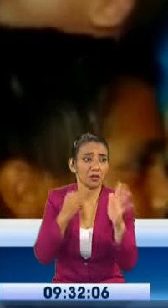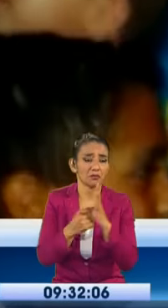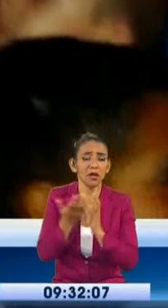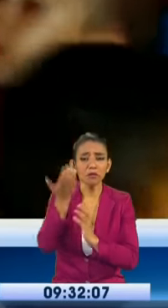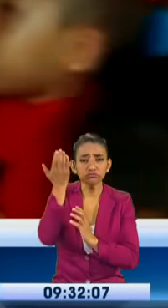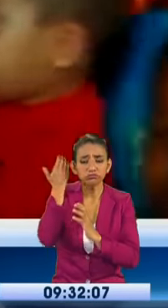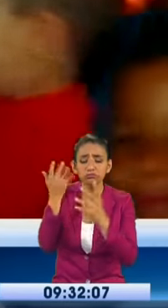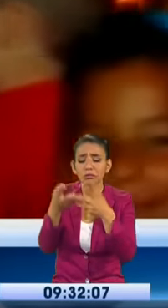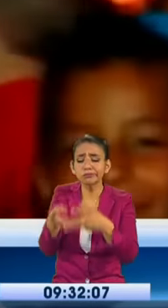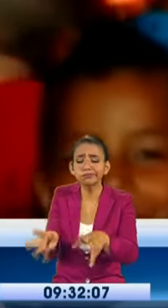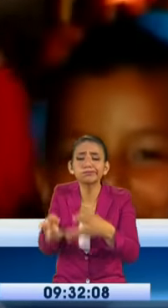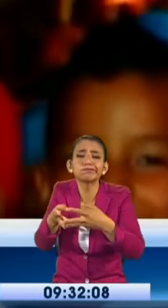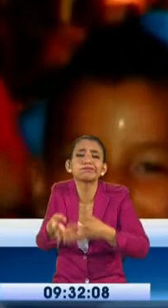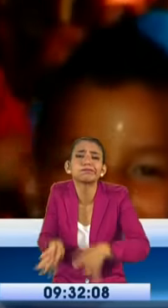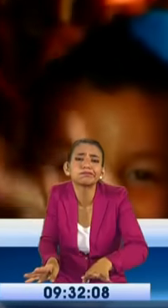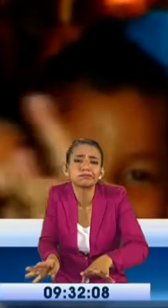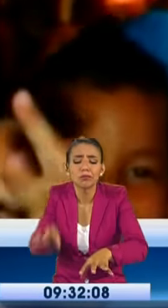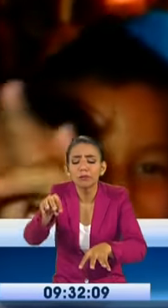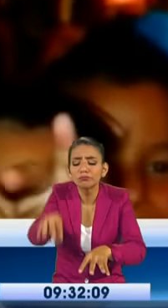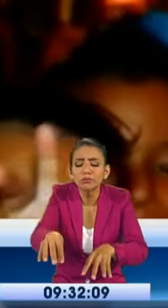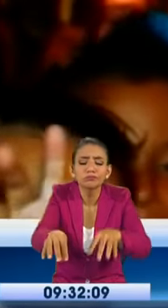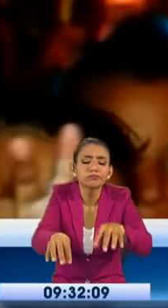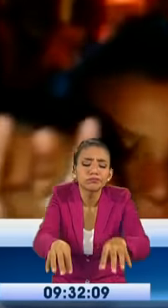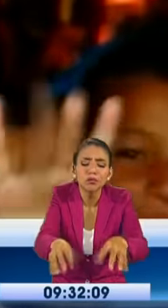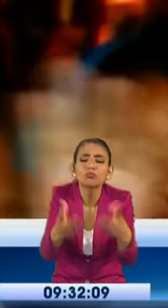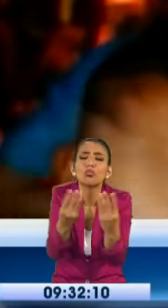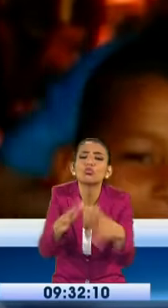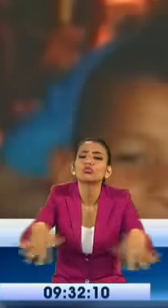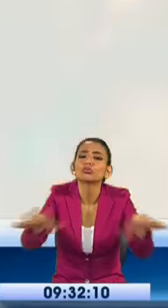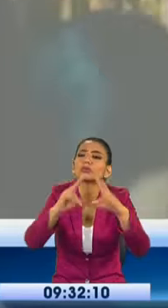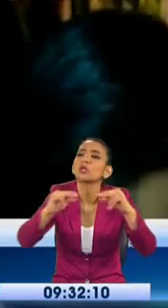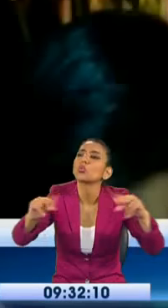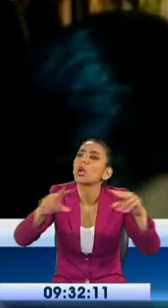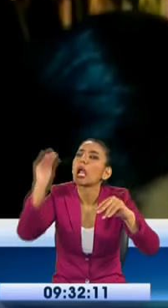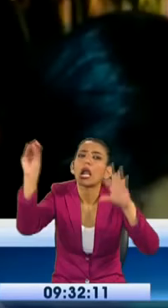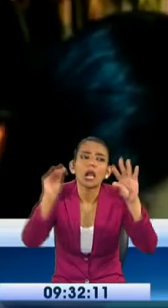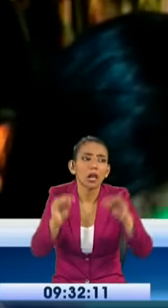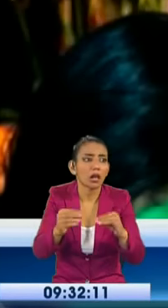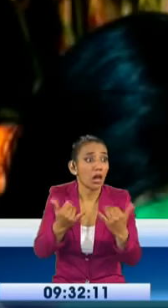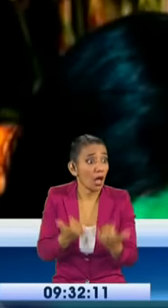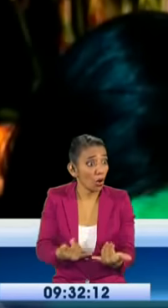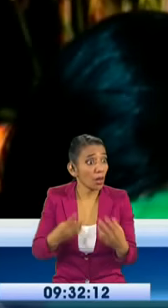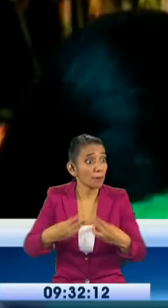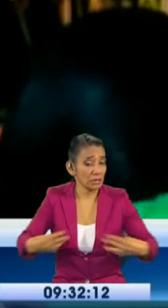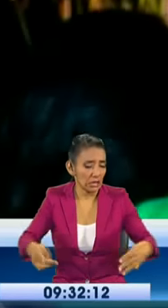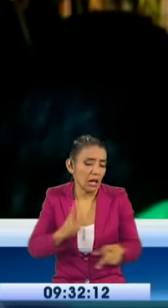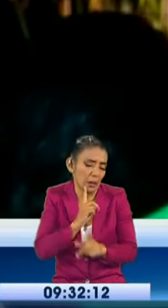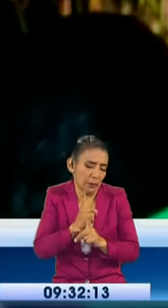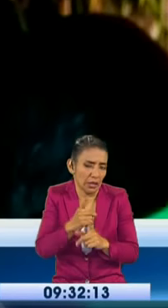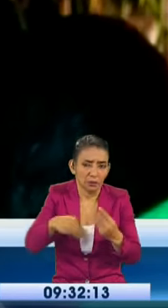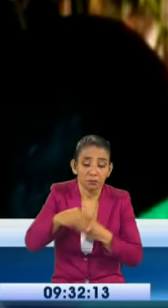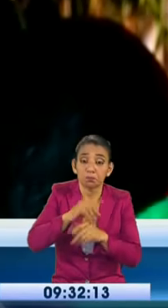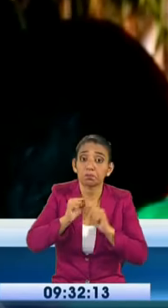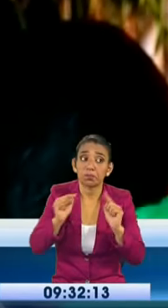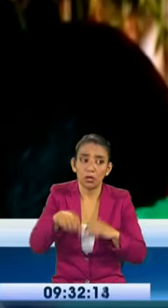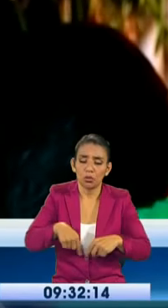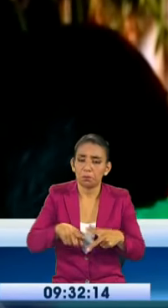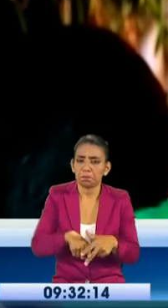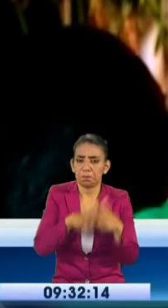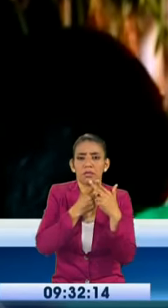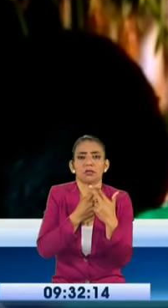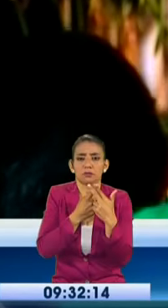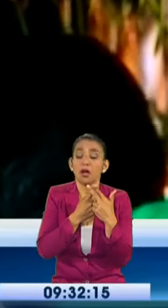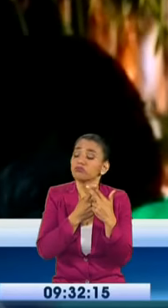pesebres, hacíamos los nacimientos de puras cosas naturales. Ahora todo es materialismo, pero nosotros estamos empezando a